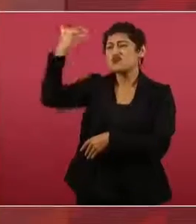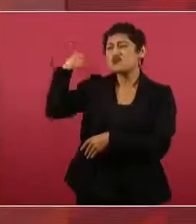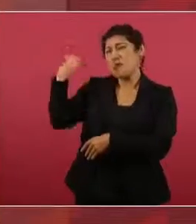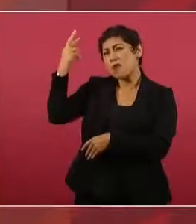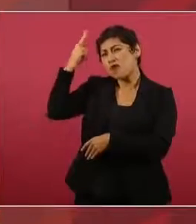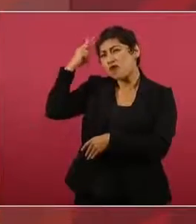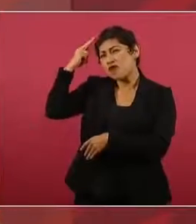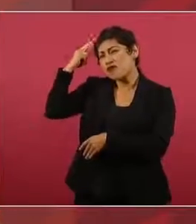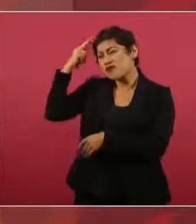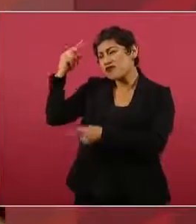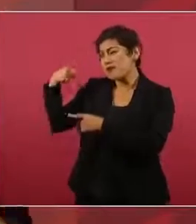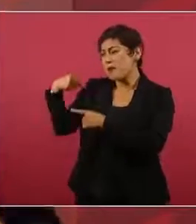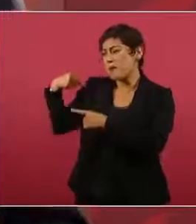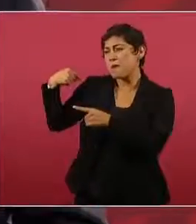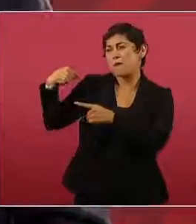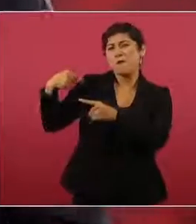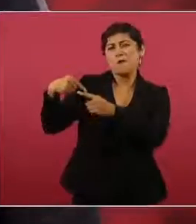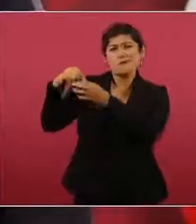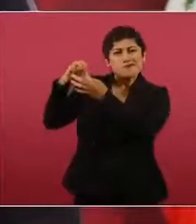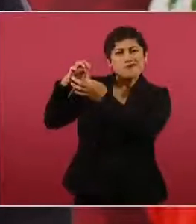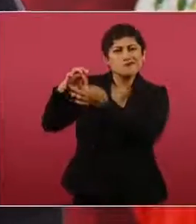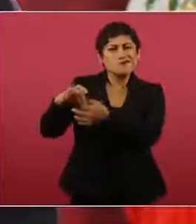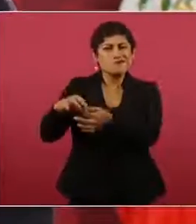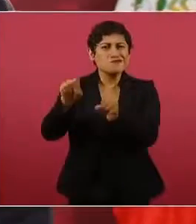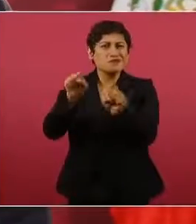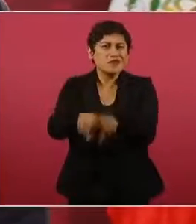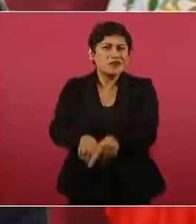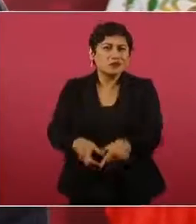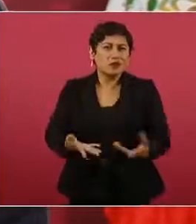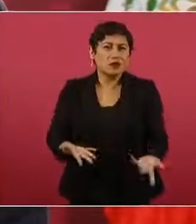importante la historia, la maestra de la vida.